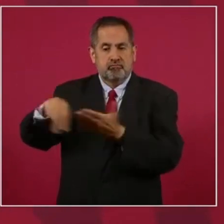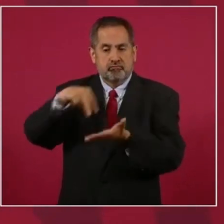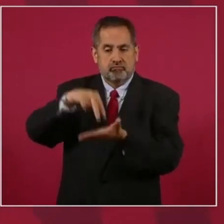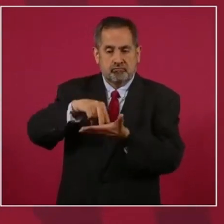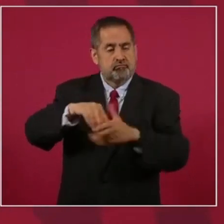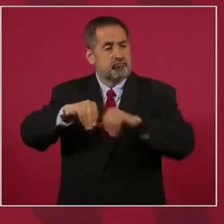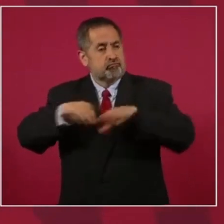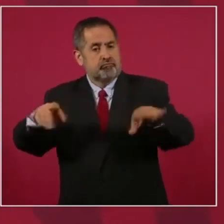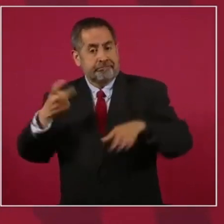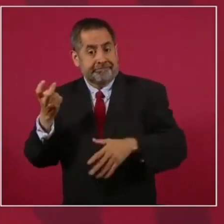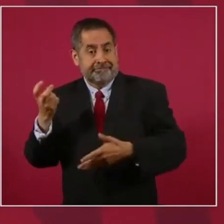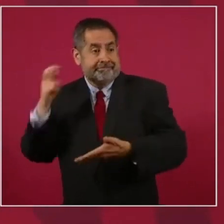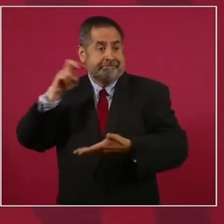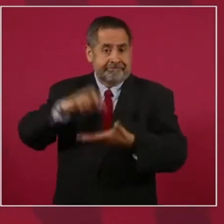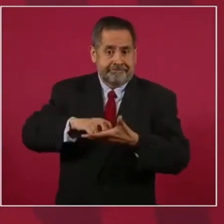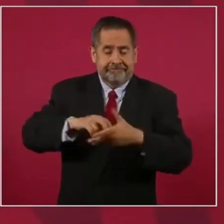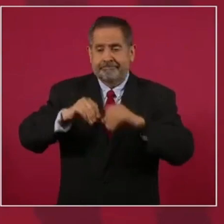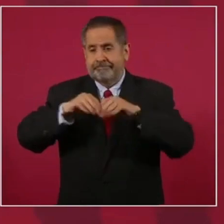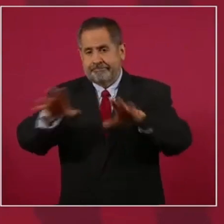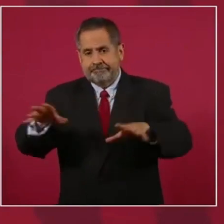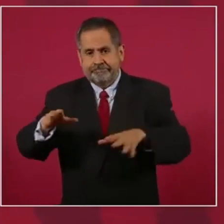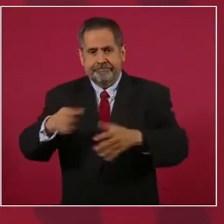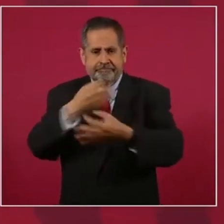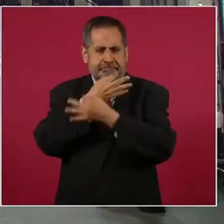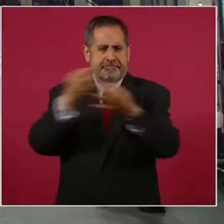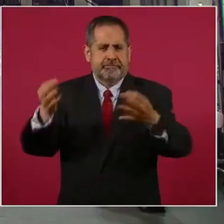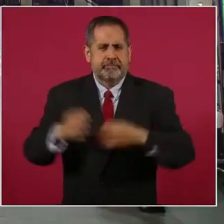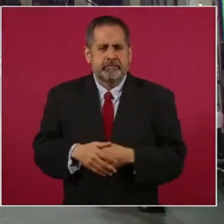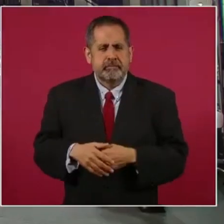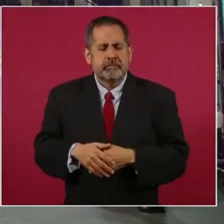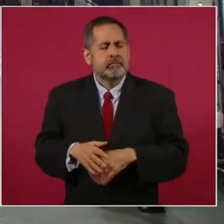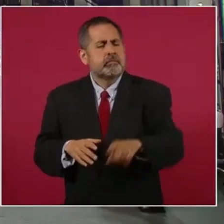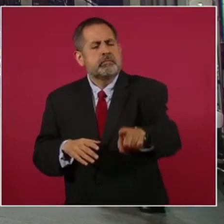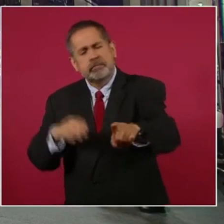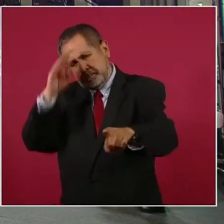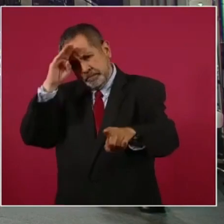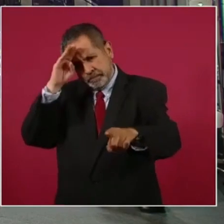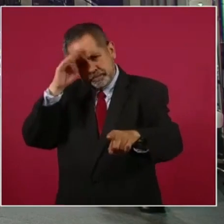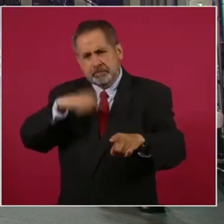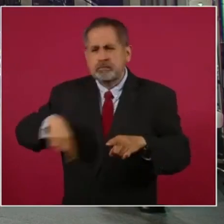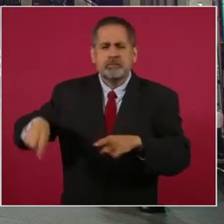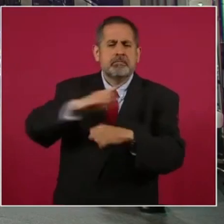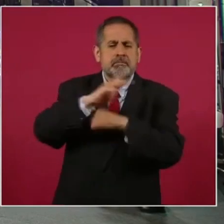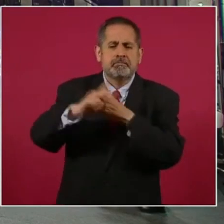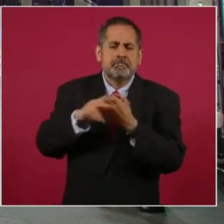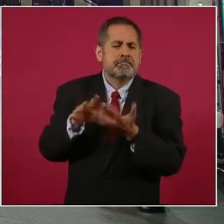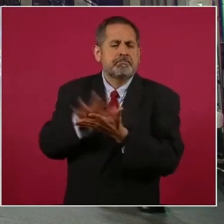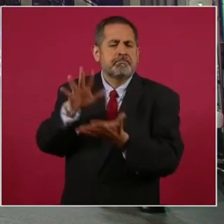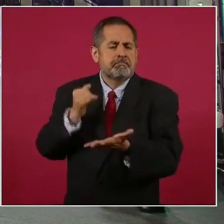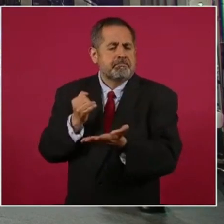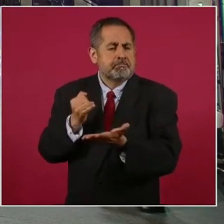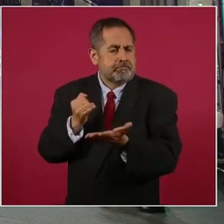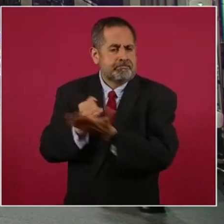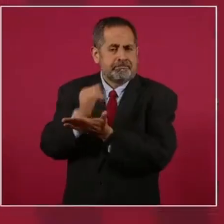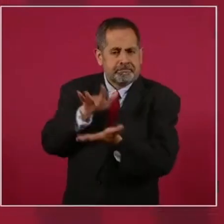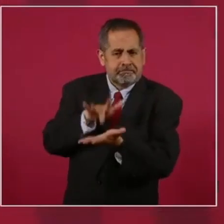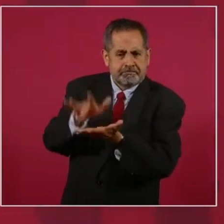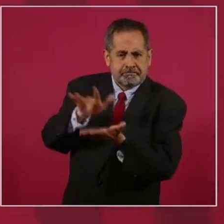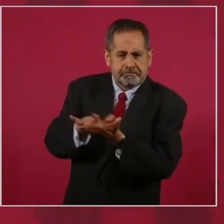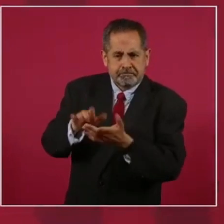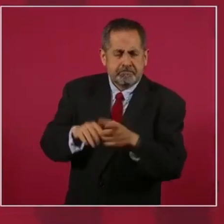propuesta. ¿Espera usted un respaldo internacional mayoritario al respecto de este tema? Yo creo que sí, porque conviene a